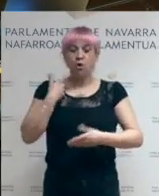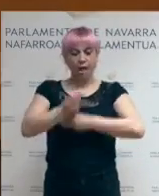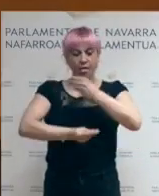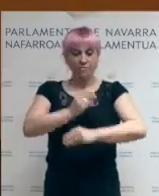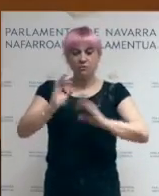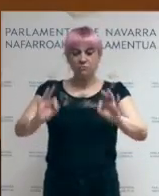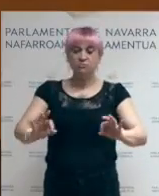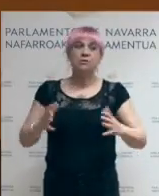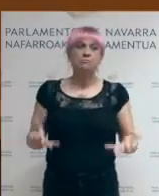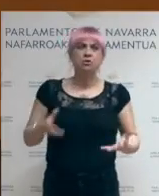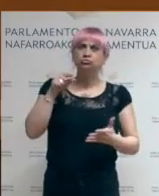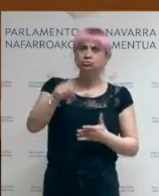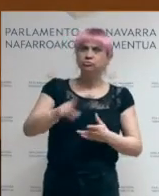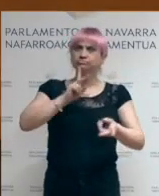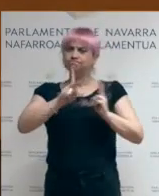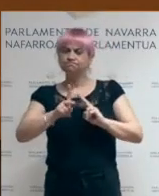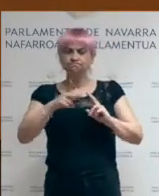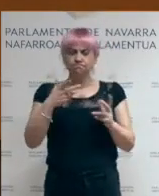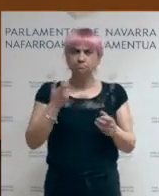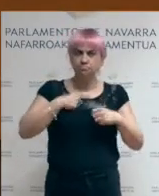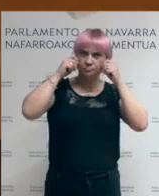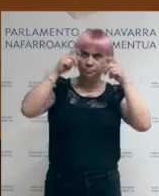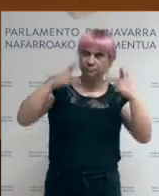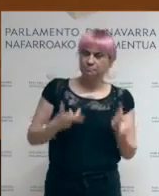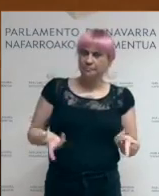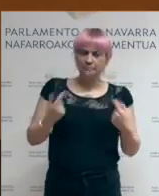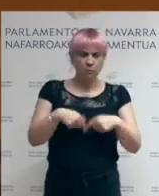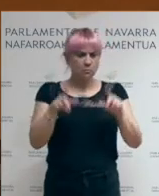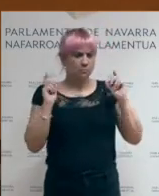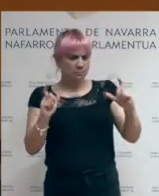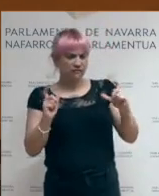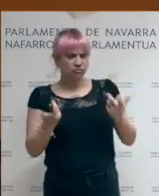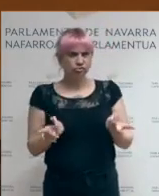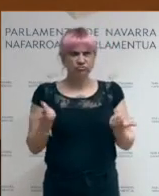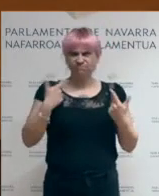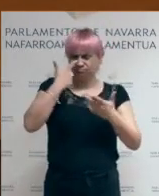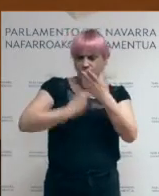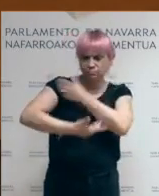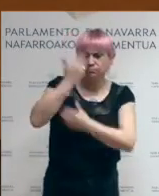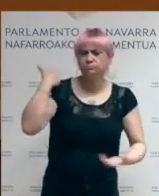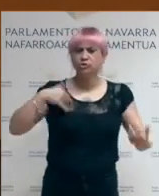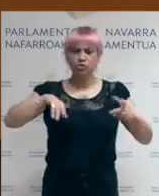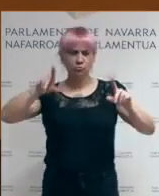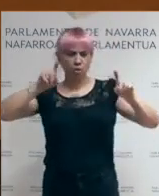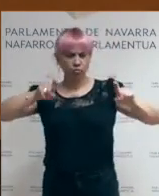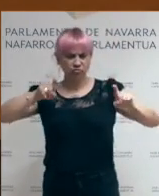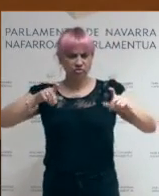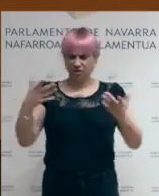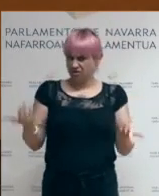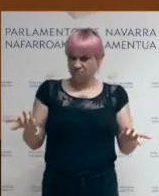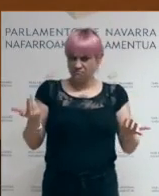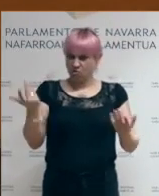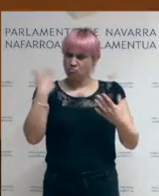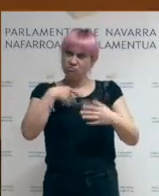no deja de sorprenderme. Bueno, me sorprenden párrafos que huelen a naftalina, a la vieja doctrina comunista, que dibujan una